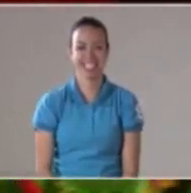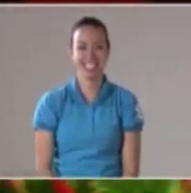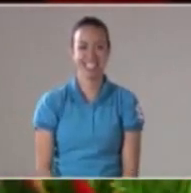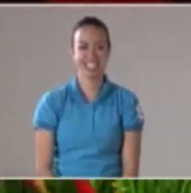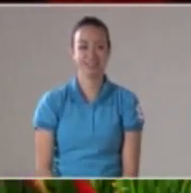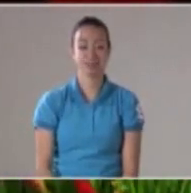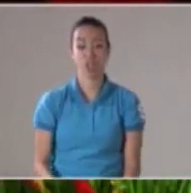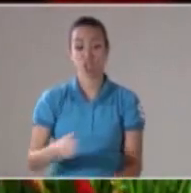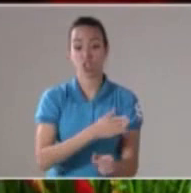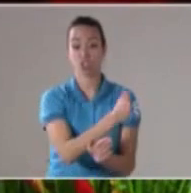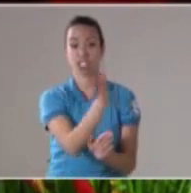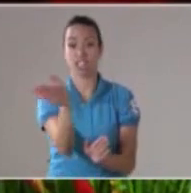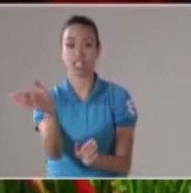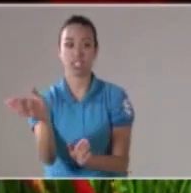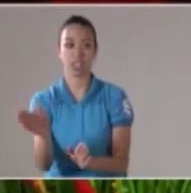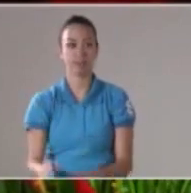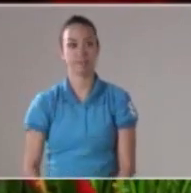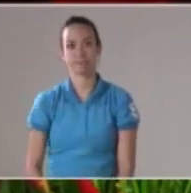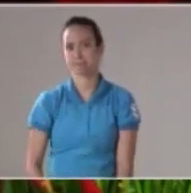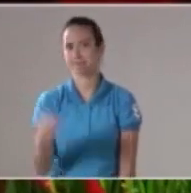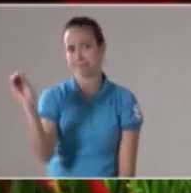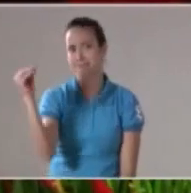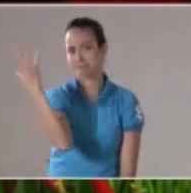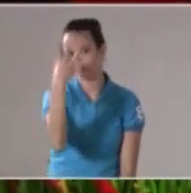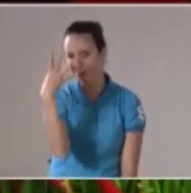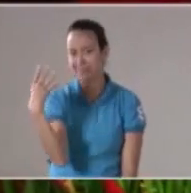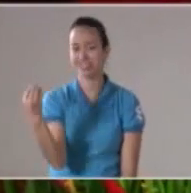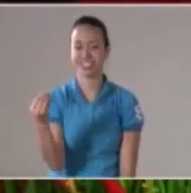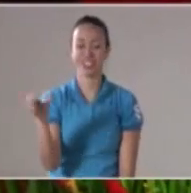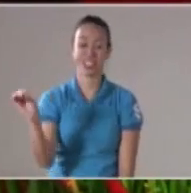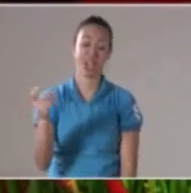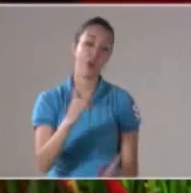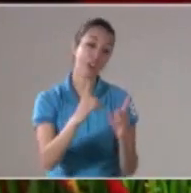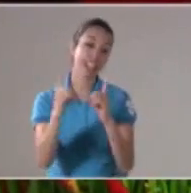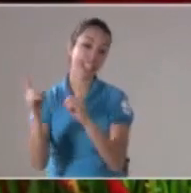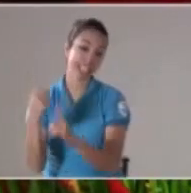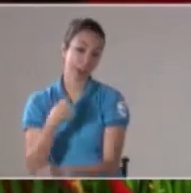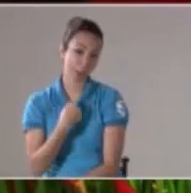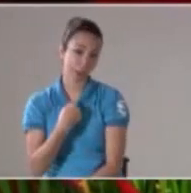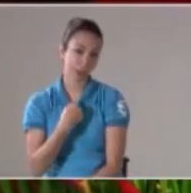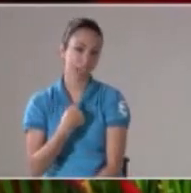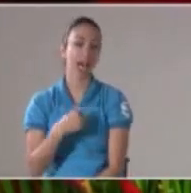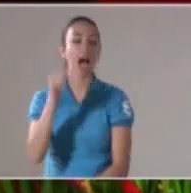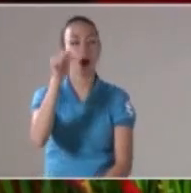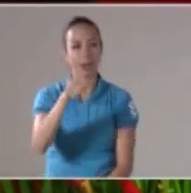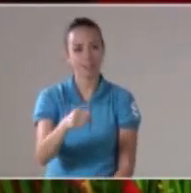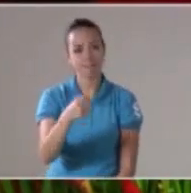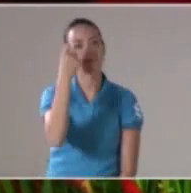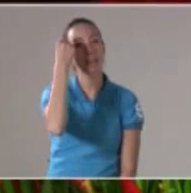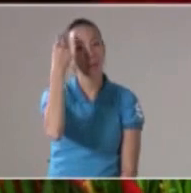Cruza a la derecha. A qué lindo que lo guíen a uno así, hermano. Ahora imagínate en tu vida.